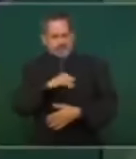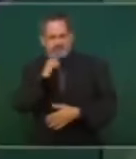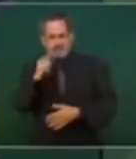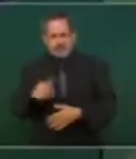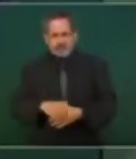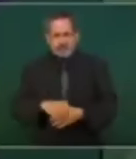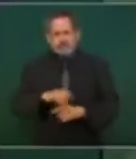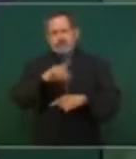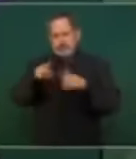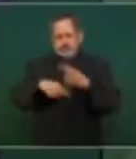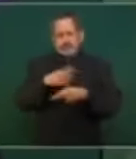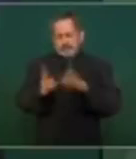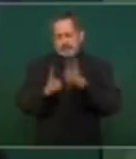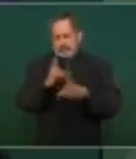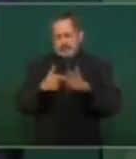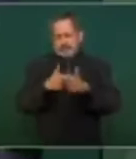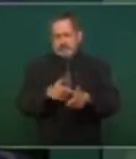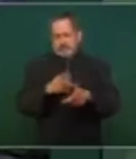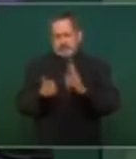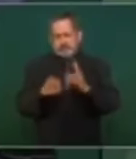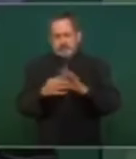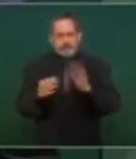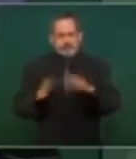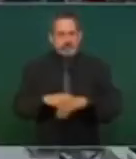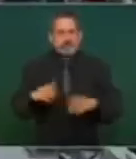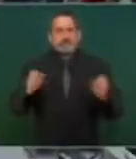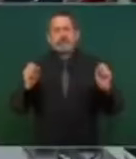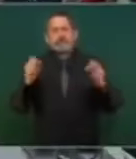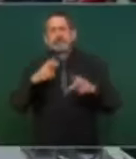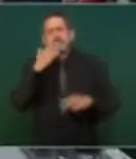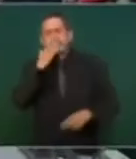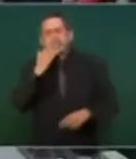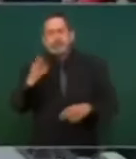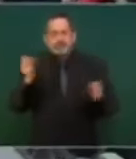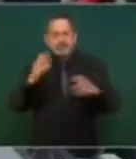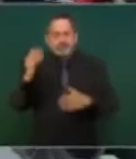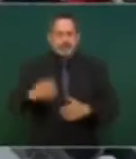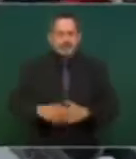vamos a seguir hablando sobre este tema y que la pasen muy bien. Nos vemos.